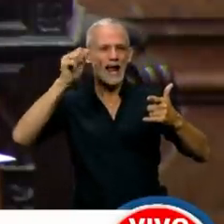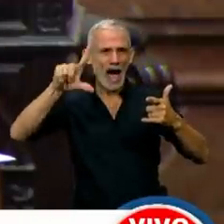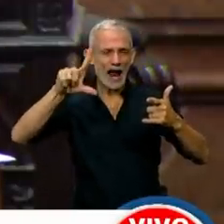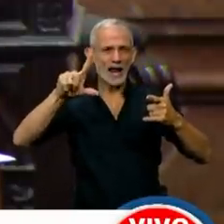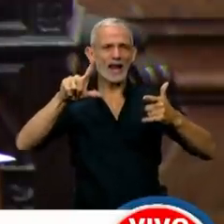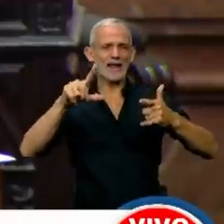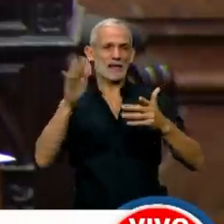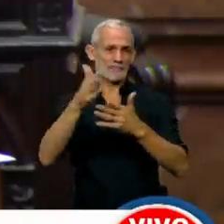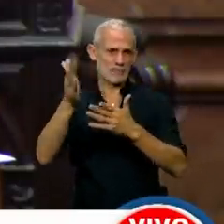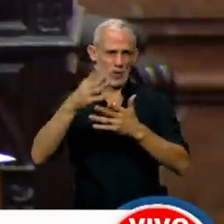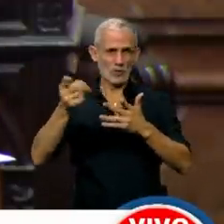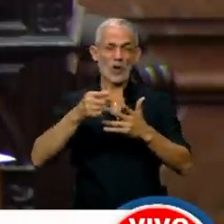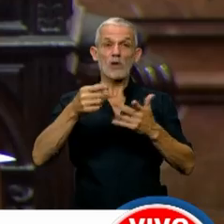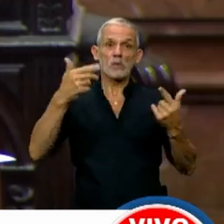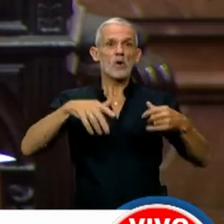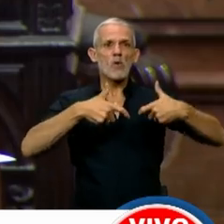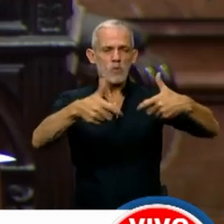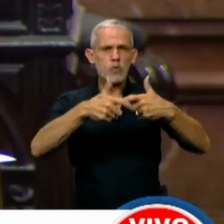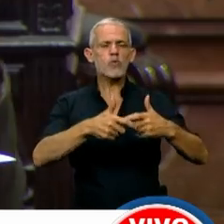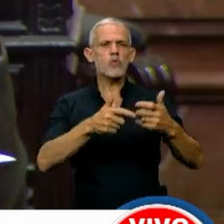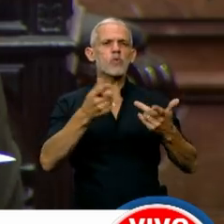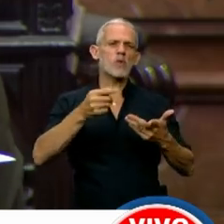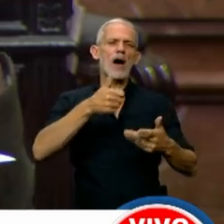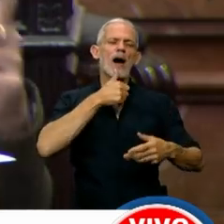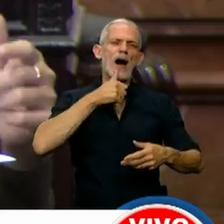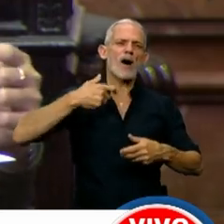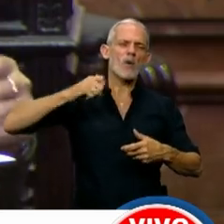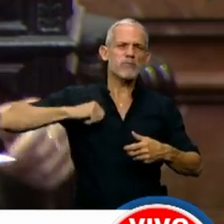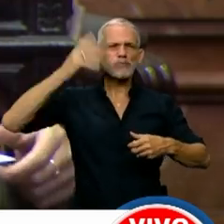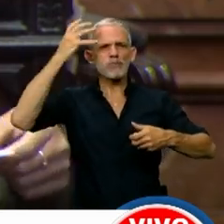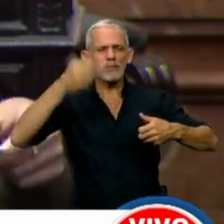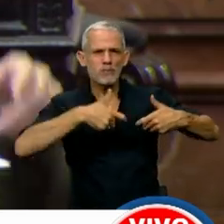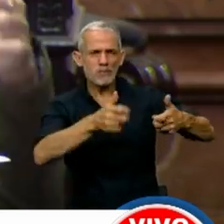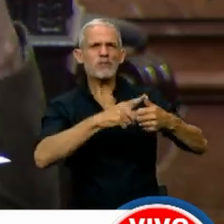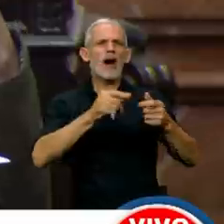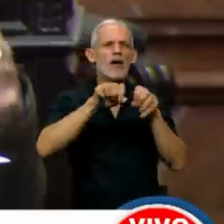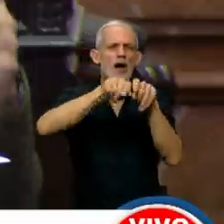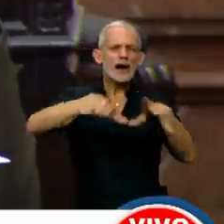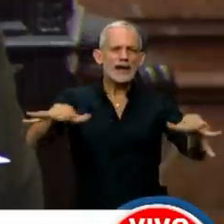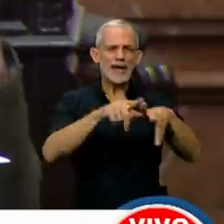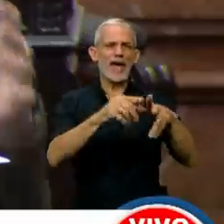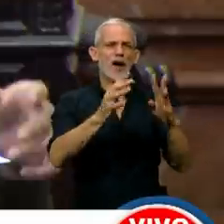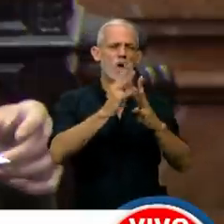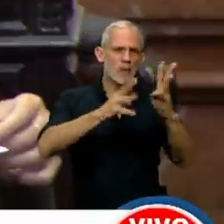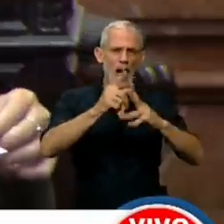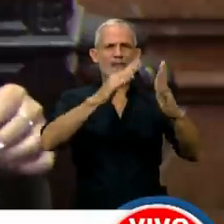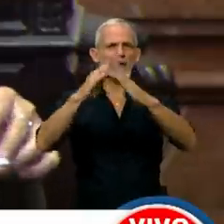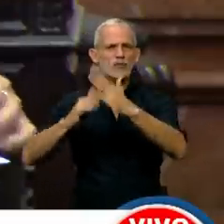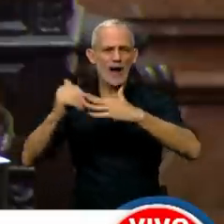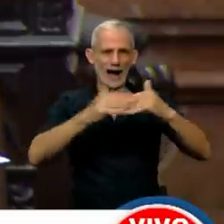y obra de infraestructura de saneamiento efectivamente desagües consorcios de riegos construcción de viviendas soluciones